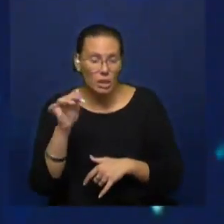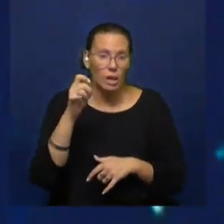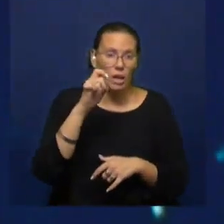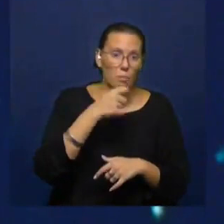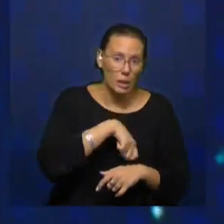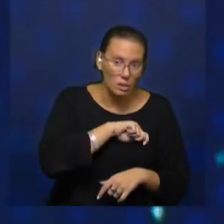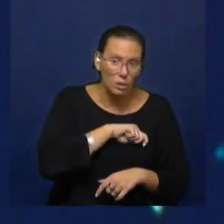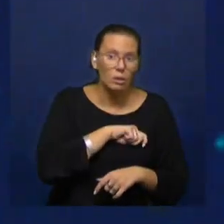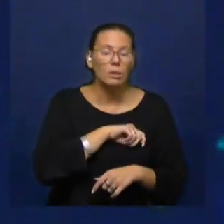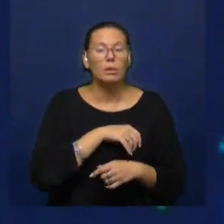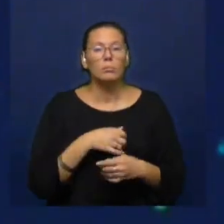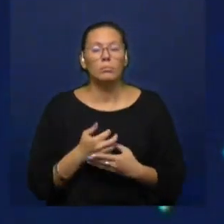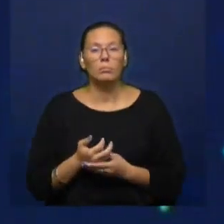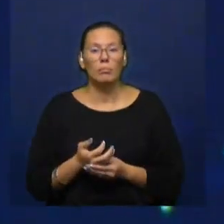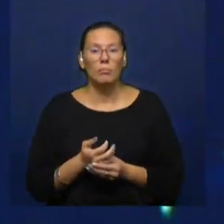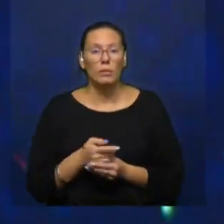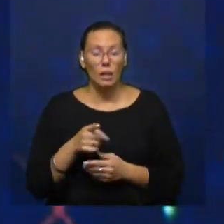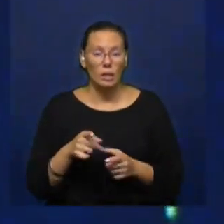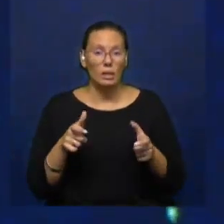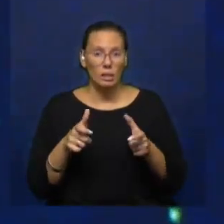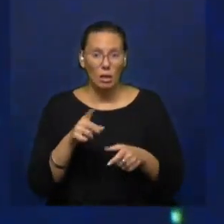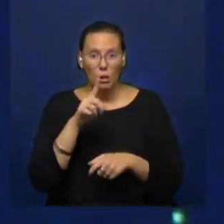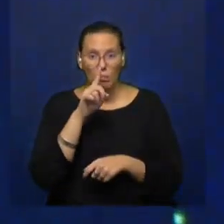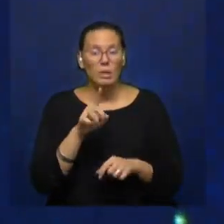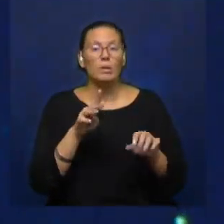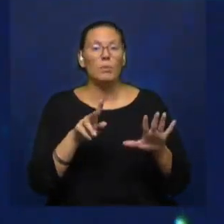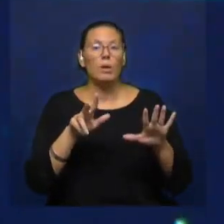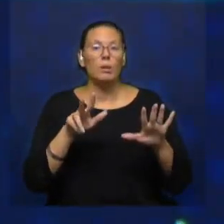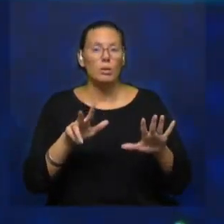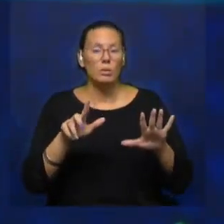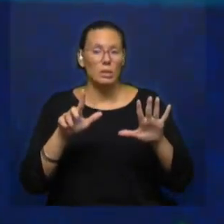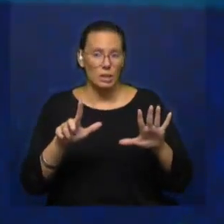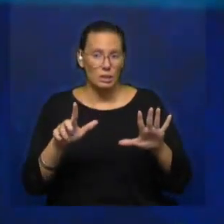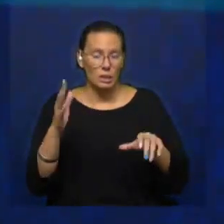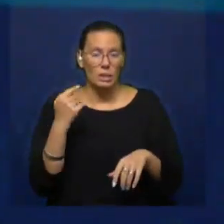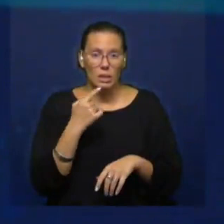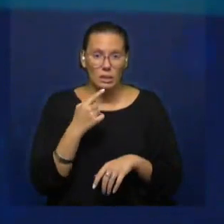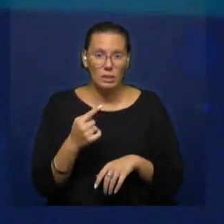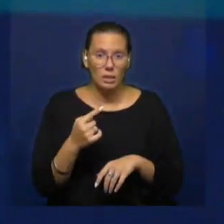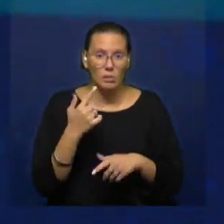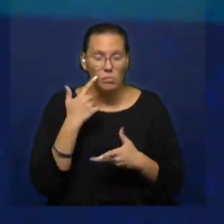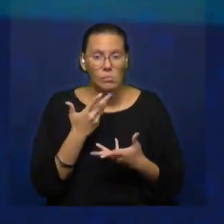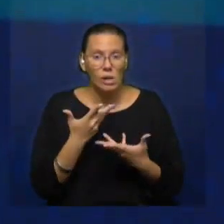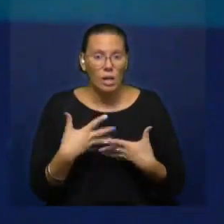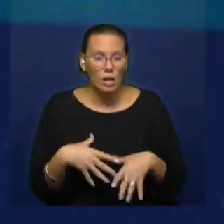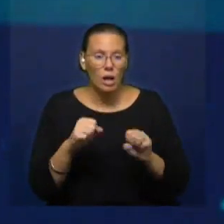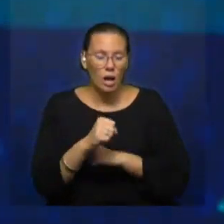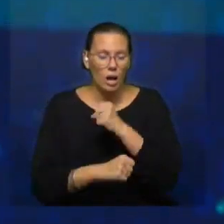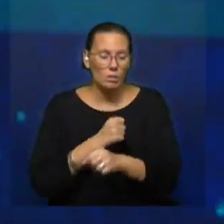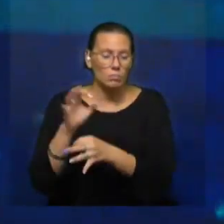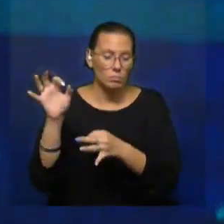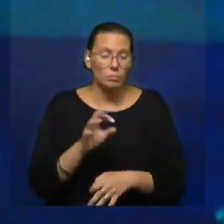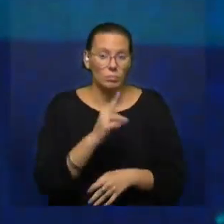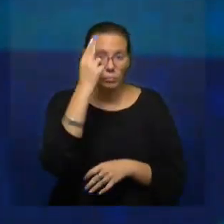sí. Este disco, al ser 1987, eso que les decía, que revelo, ¿no? Que es el año en el que llega